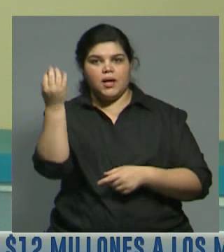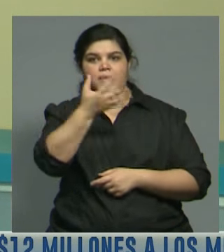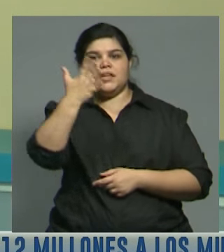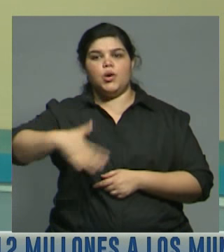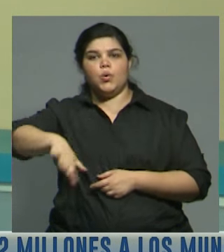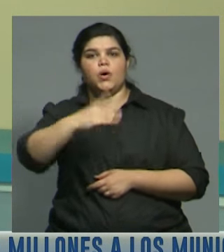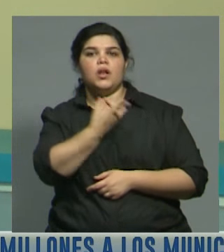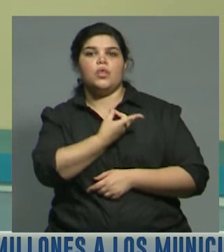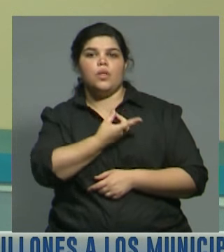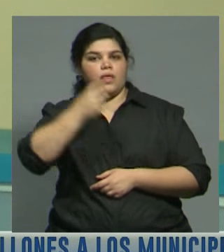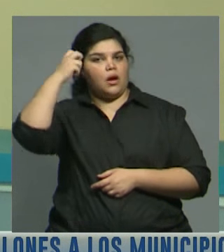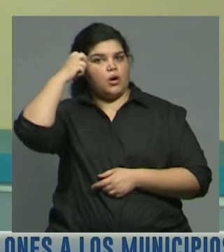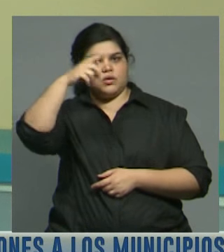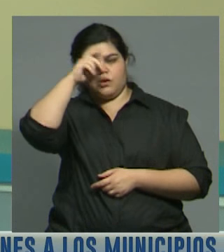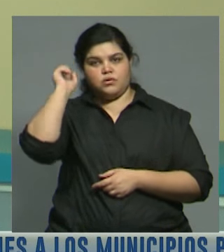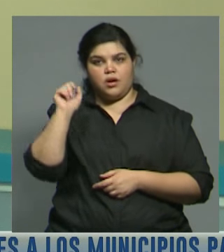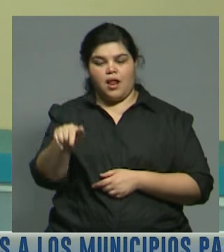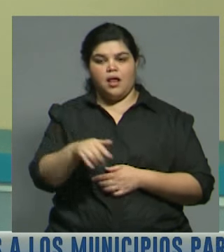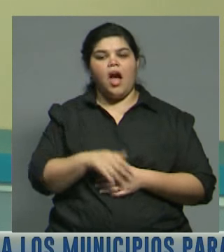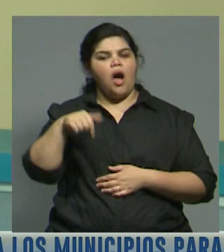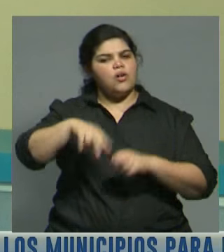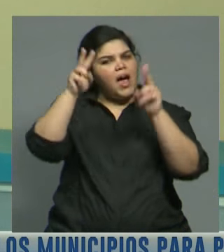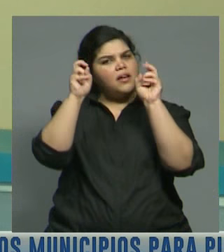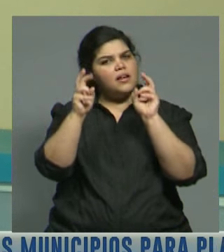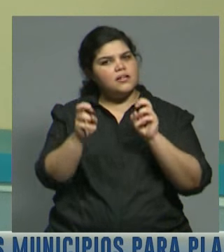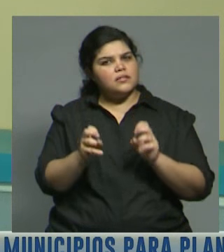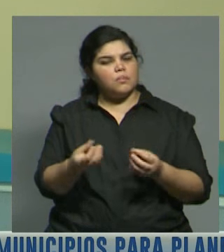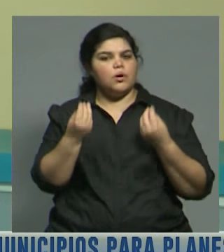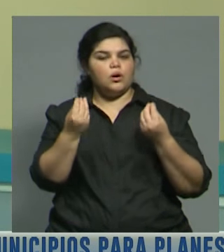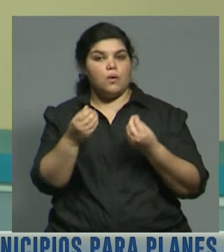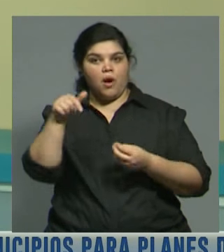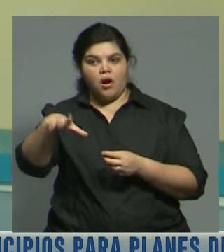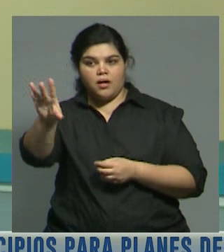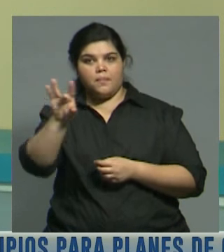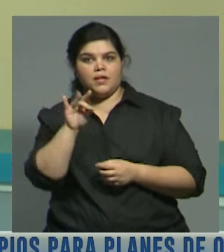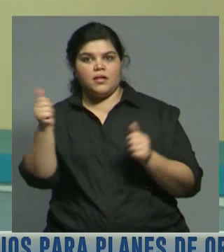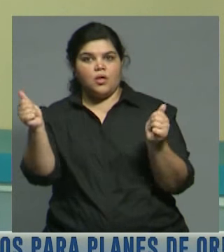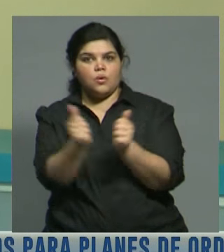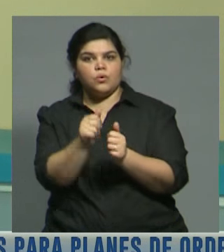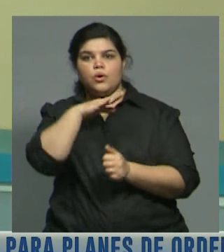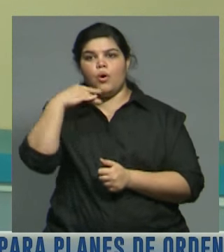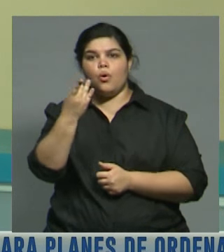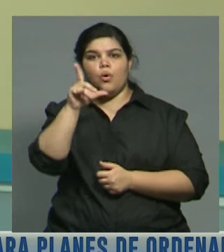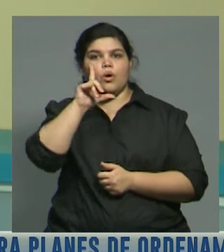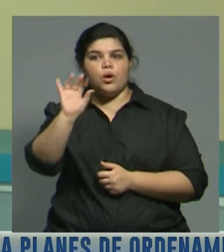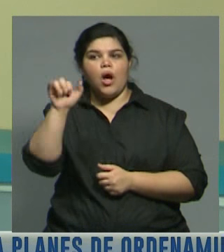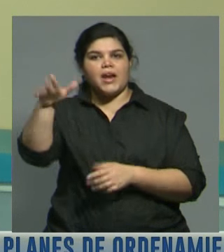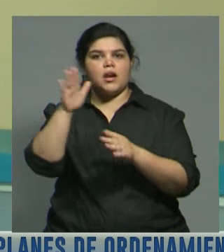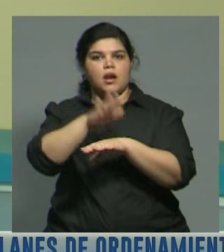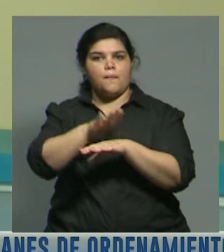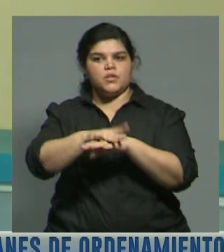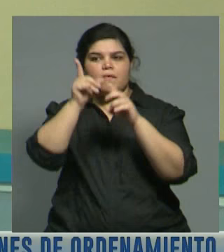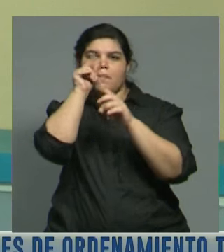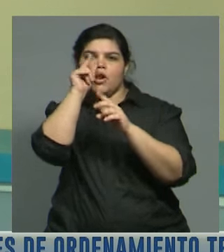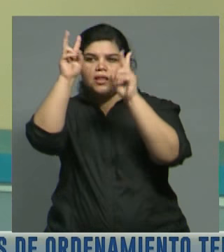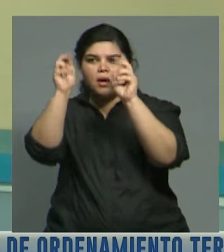de la Nación. Así que vamos a analizar los cambios y por eso tenemos aquí en el estudio invitado a Julio Aguirre, politólogo, a quien le doy las buenas noches y